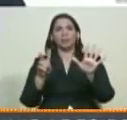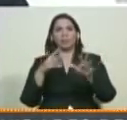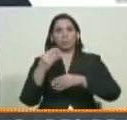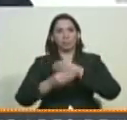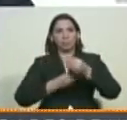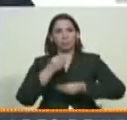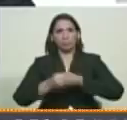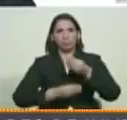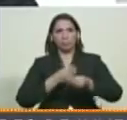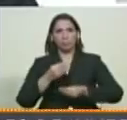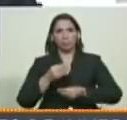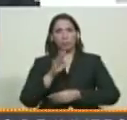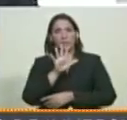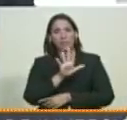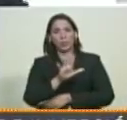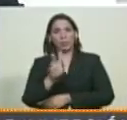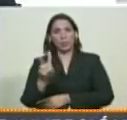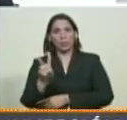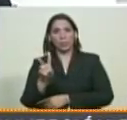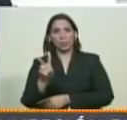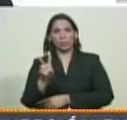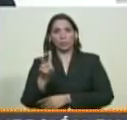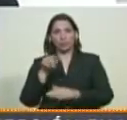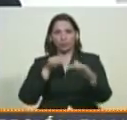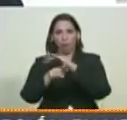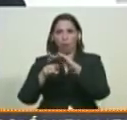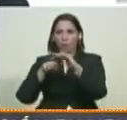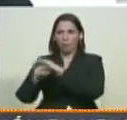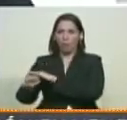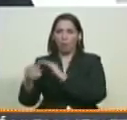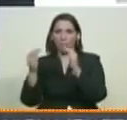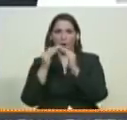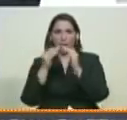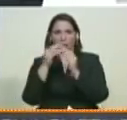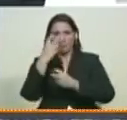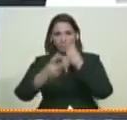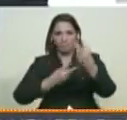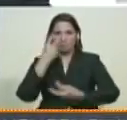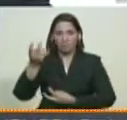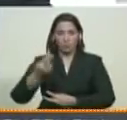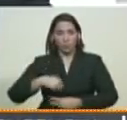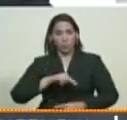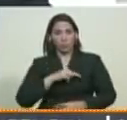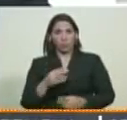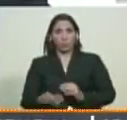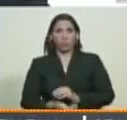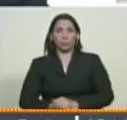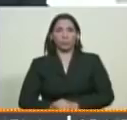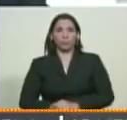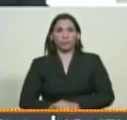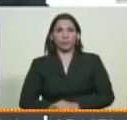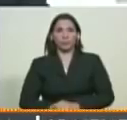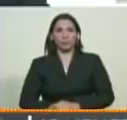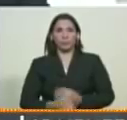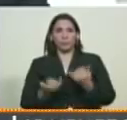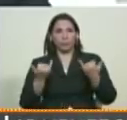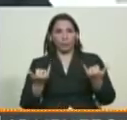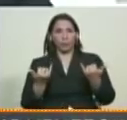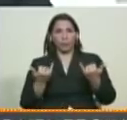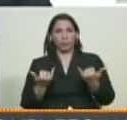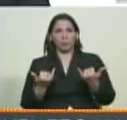realizado 52 allanamientos. Pero como estamos en una onda en este momento